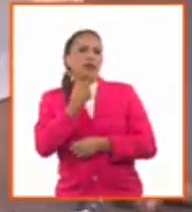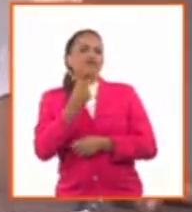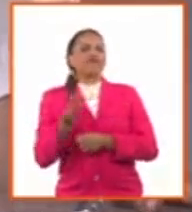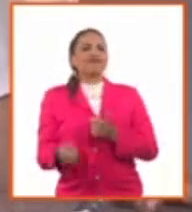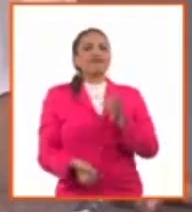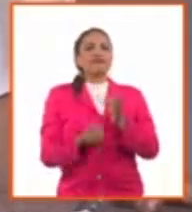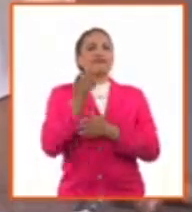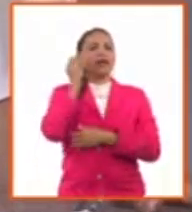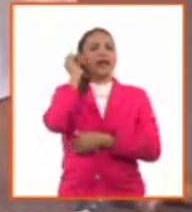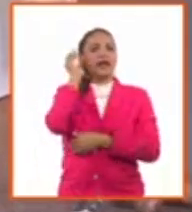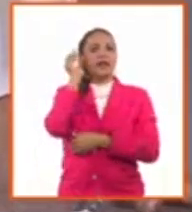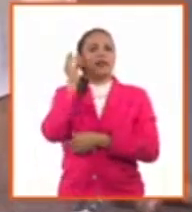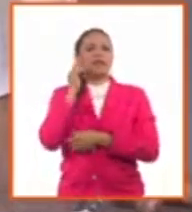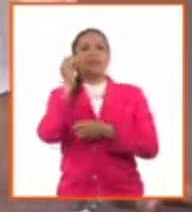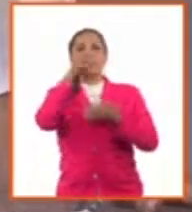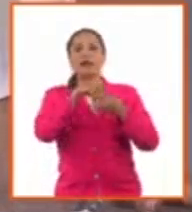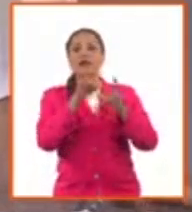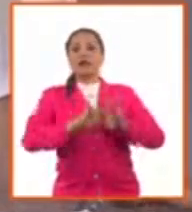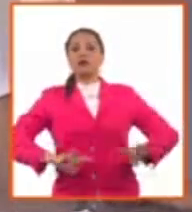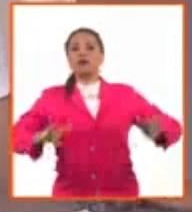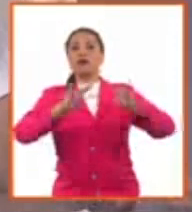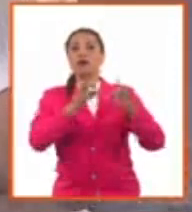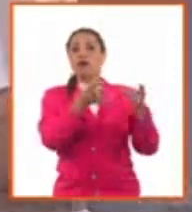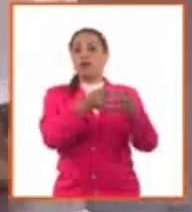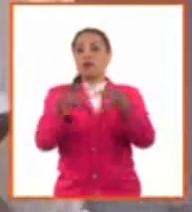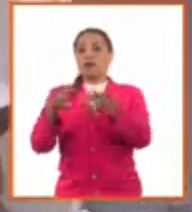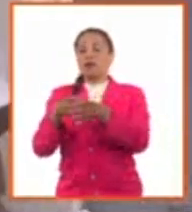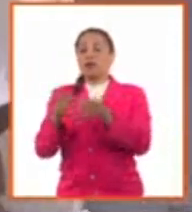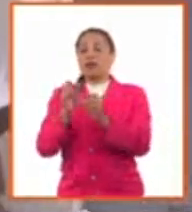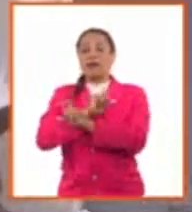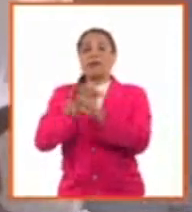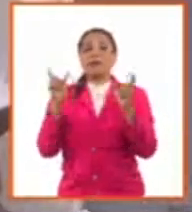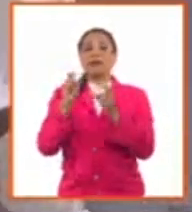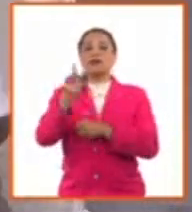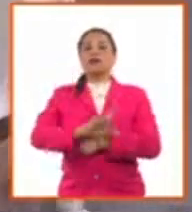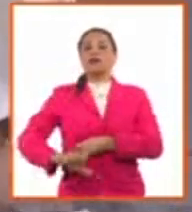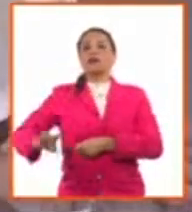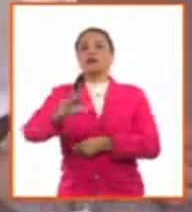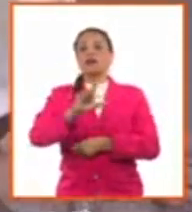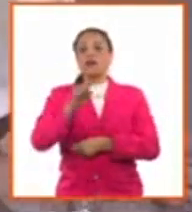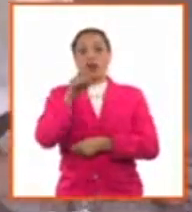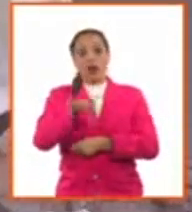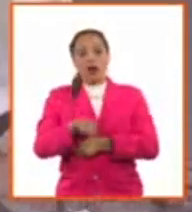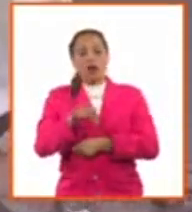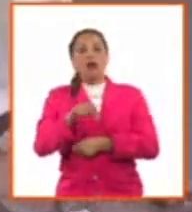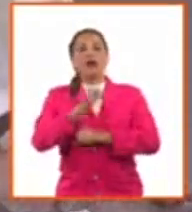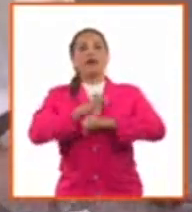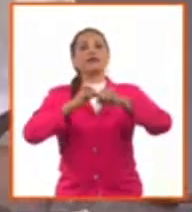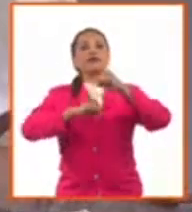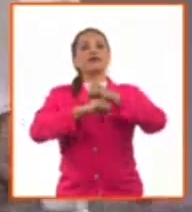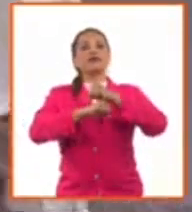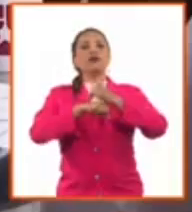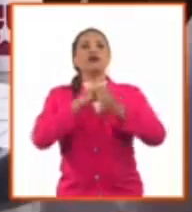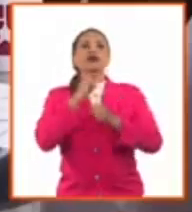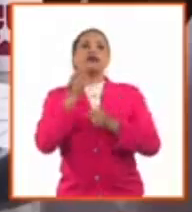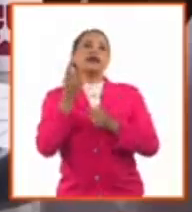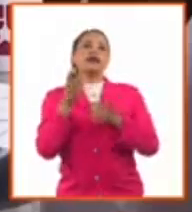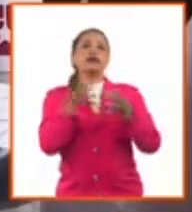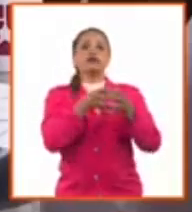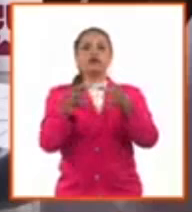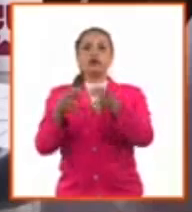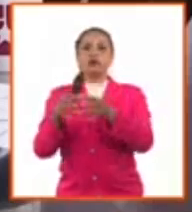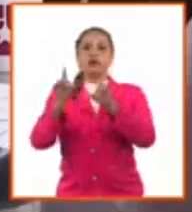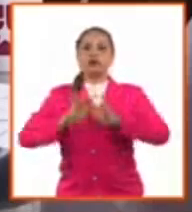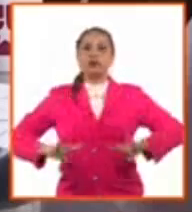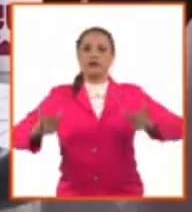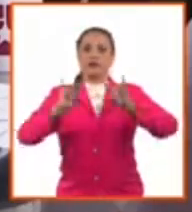recientemente creando en nuestras universidades las comisiones de impacto social que forman parte ahora de la estructura de los secretariados de las